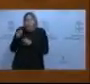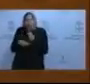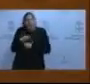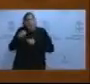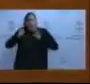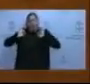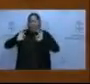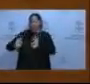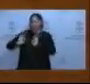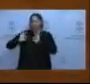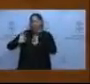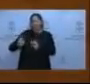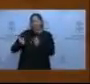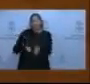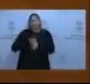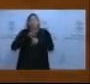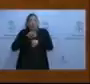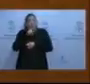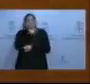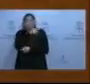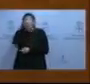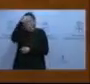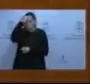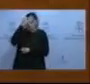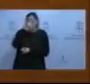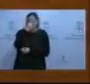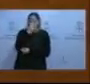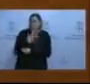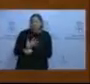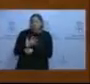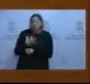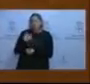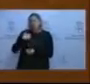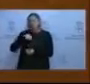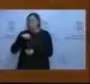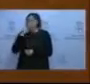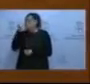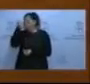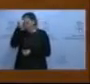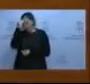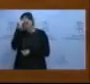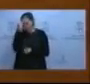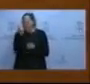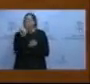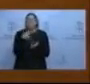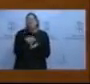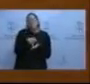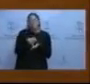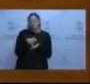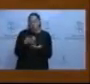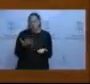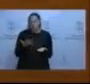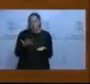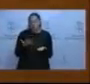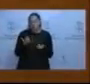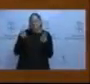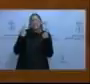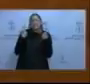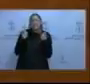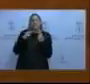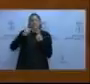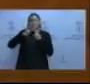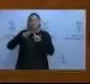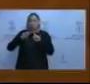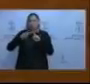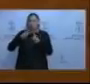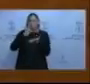datos, que a usted le parecen bien, a mí me parecen cuando menos escasos, ¿no? En segundo lugar, se reflejaba en el